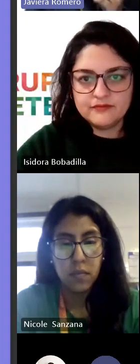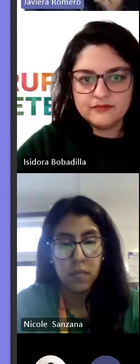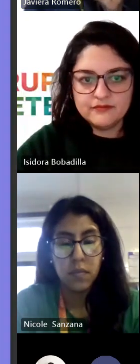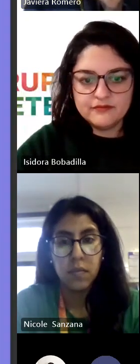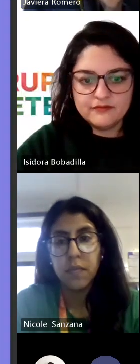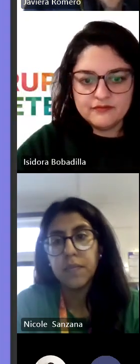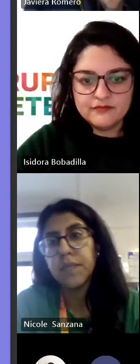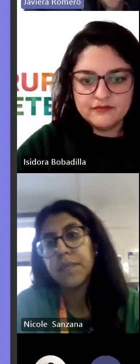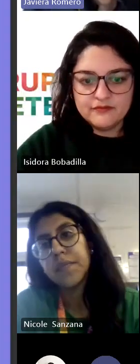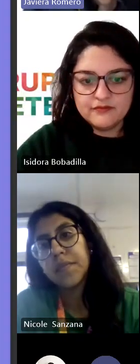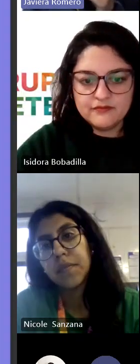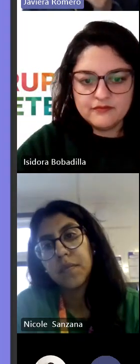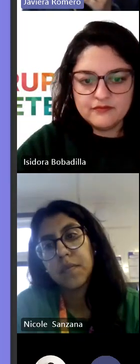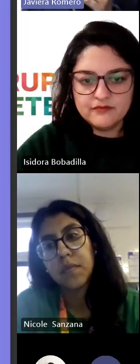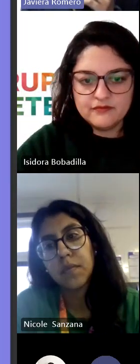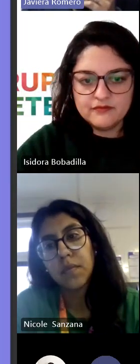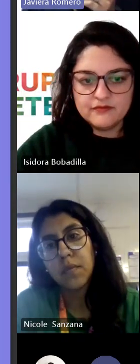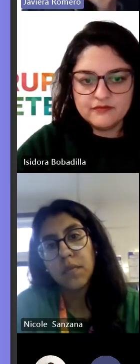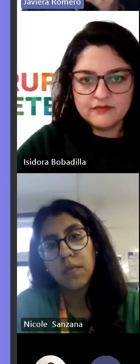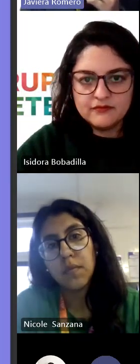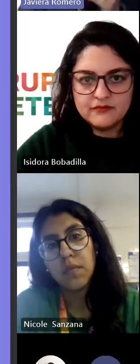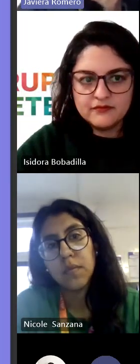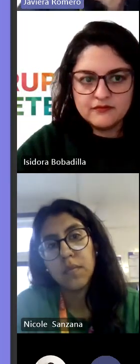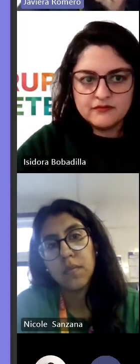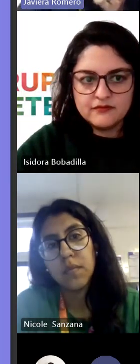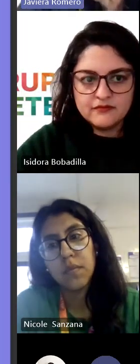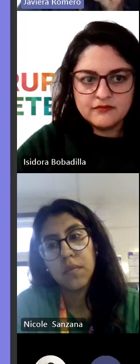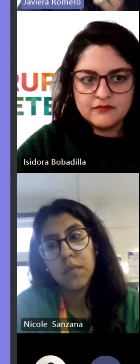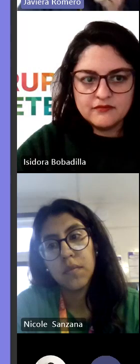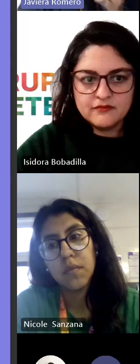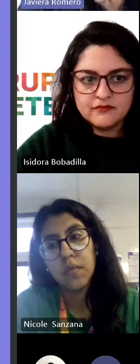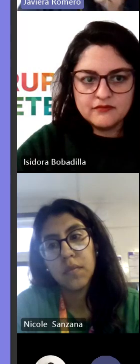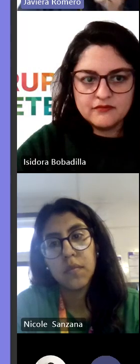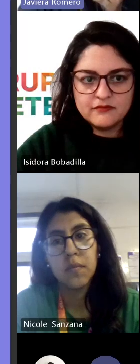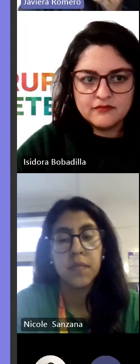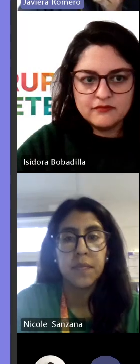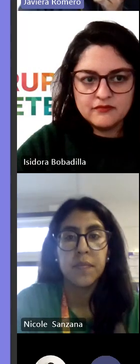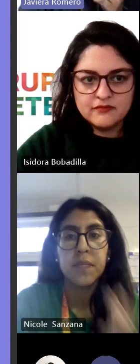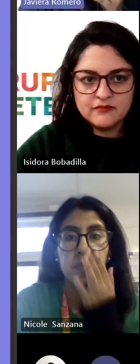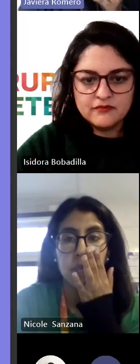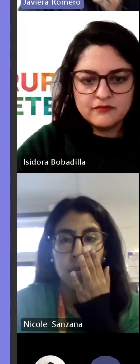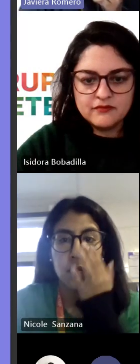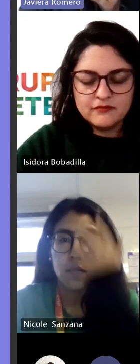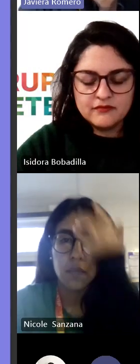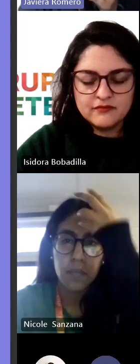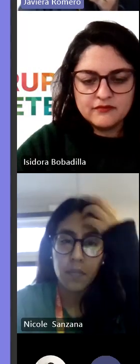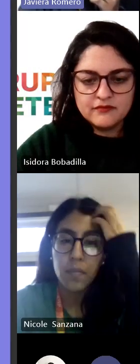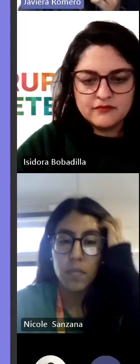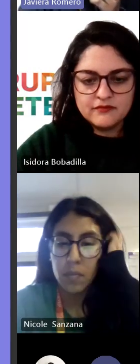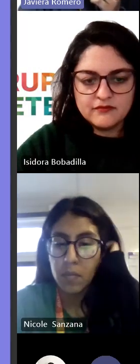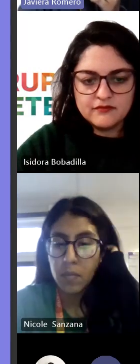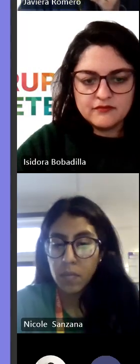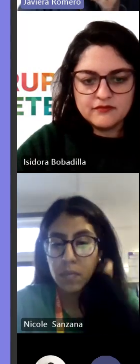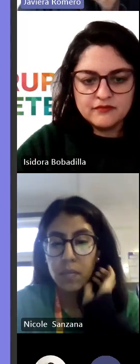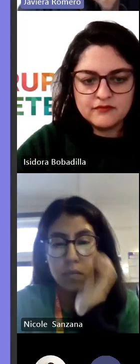trabajo. Algunos incluso pueden haber realizado algún intento o presentar ideación suicida